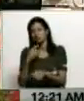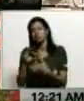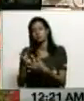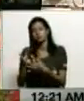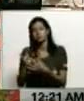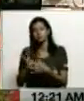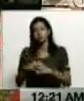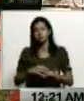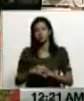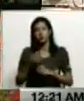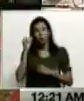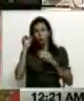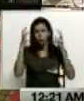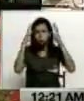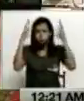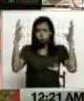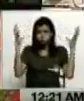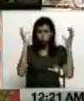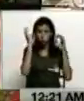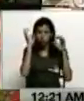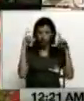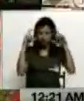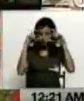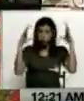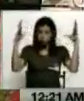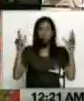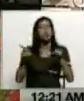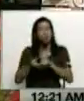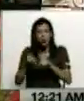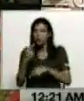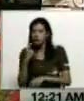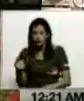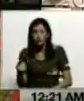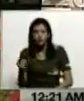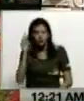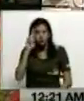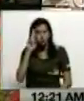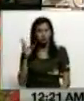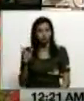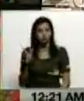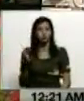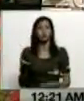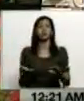mi querida Carola los